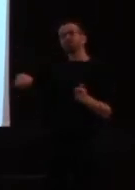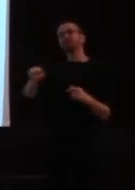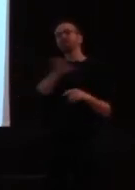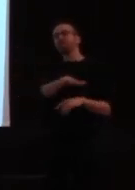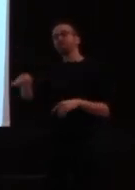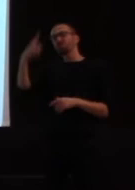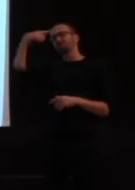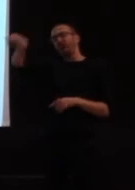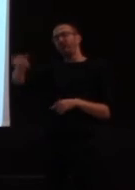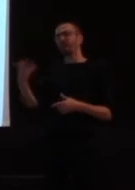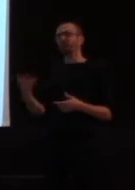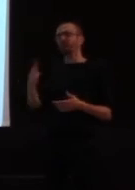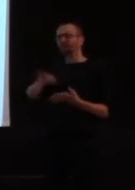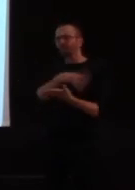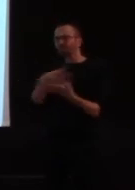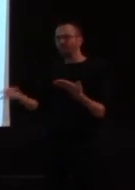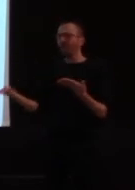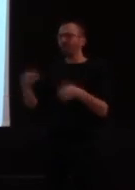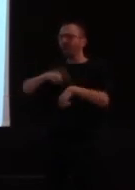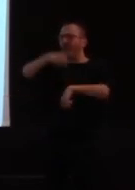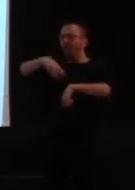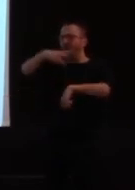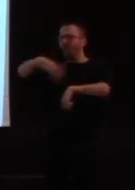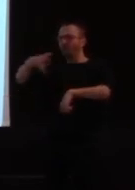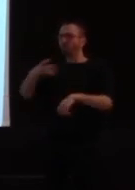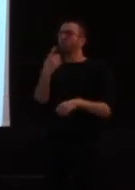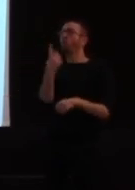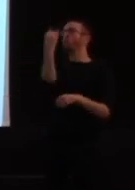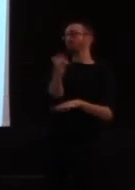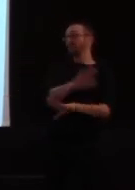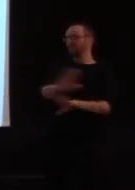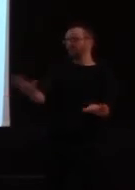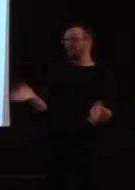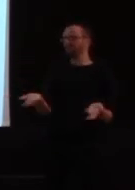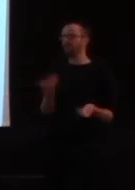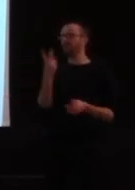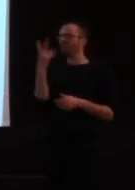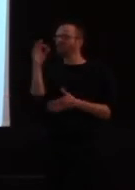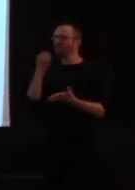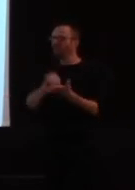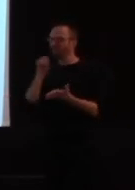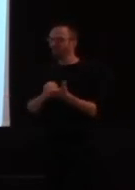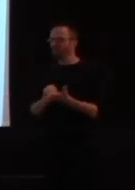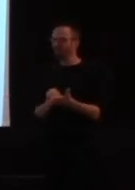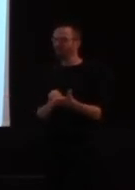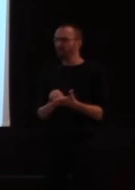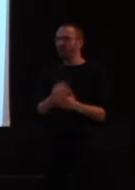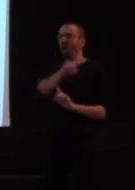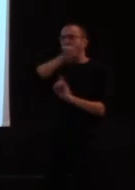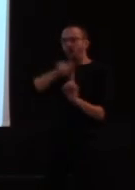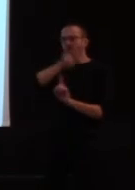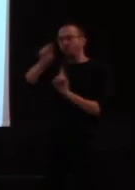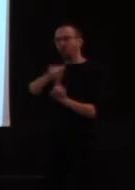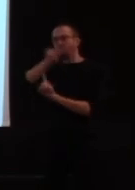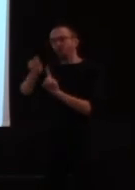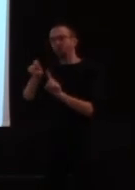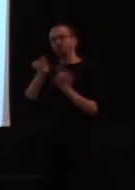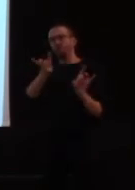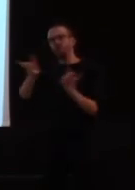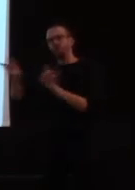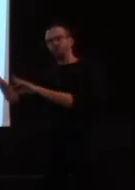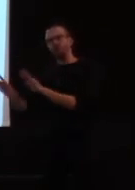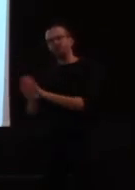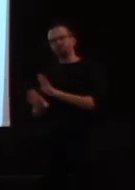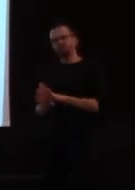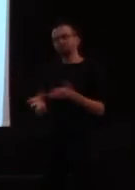mesas. Quizá no vale tanto la pena, lo hago una vez. No, 20 veces, cada curso. No sé si me explico con esto. Es decir, ser